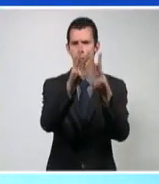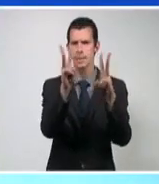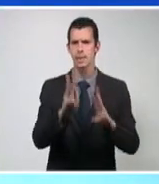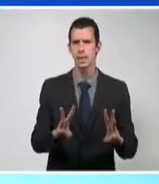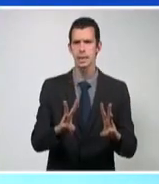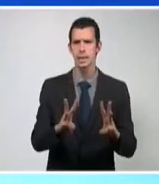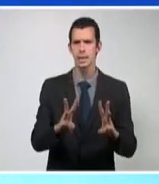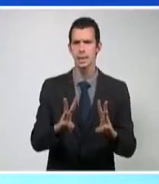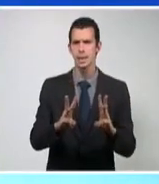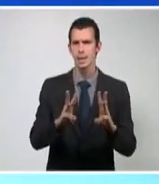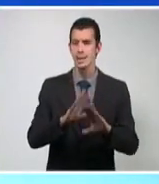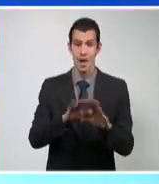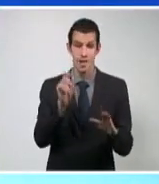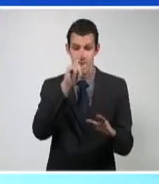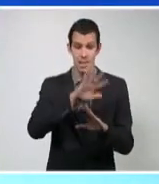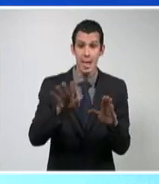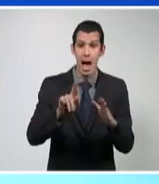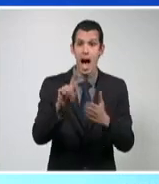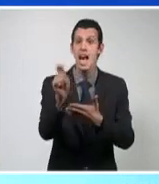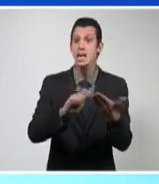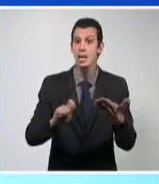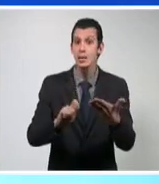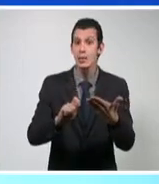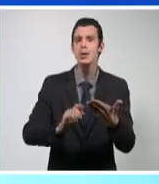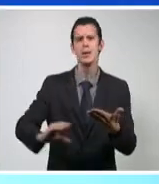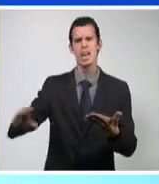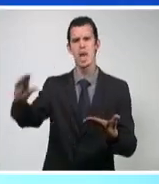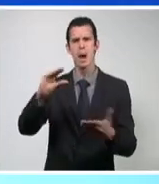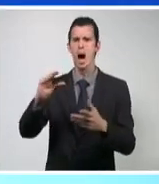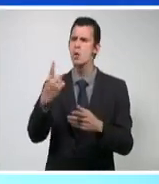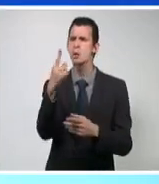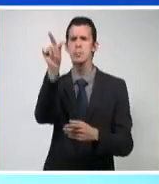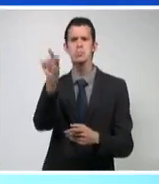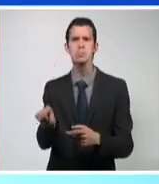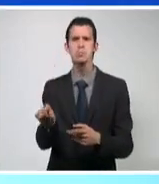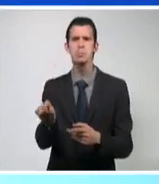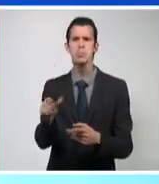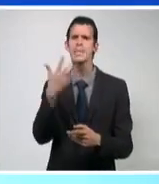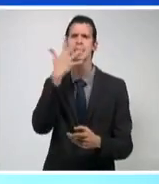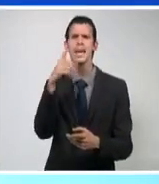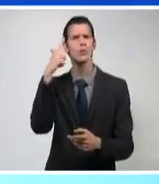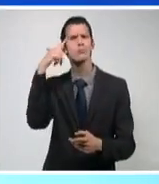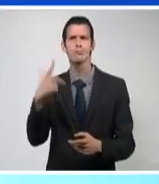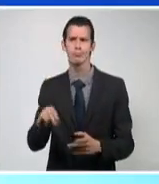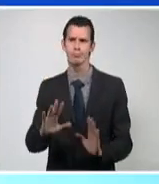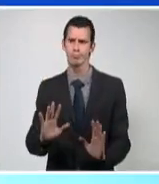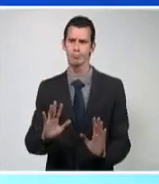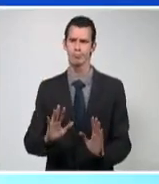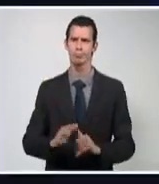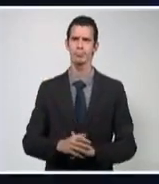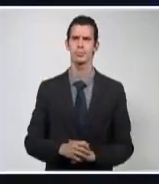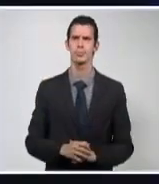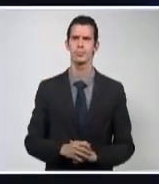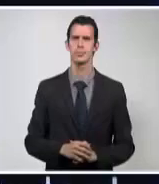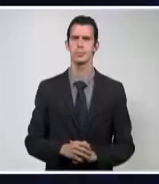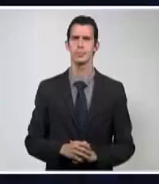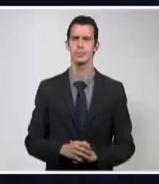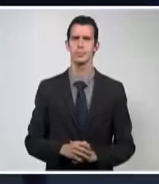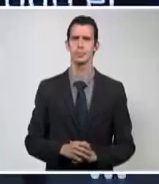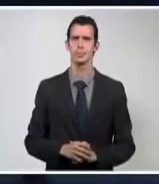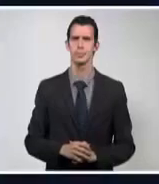menciona a Yaima Pardo, es el nombre que dice. La editora que estaba en ese momento, recuerden, se le botó el café cuando Yaima lo llamó. Veamos en el propio